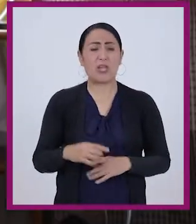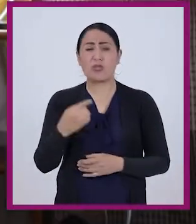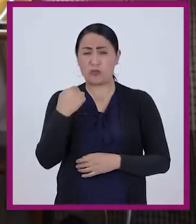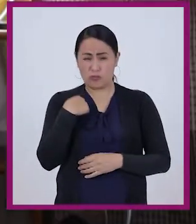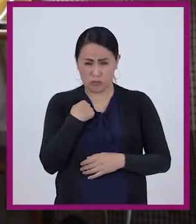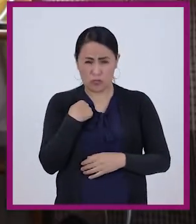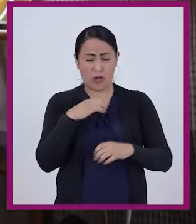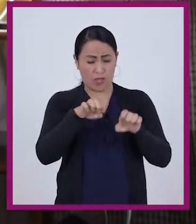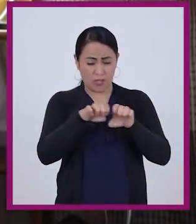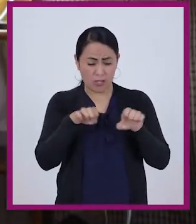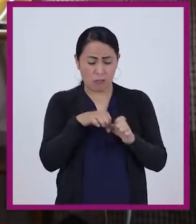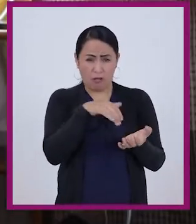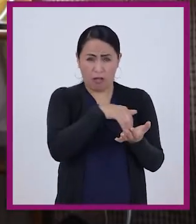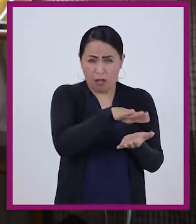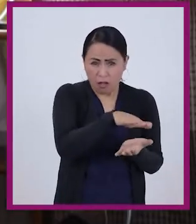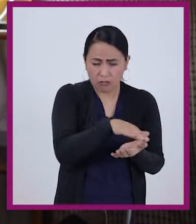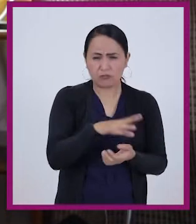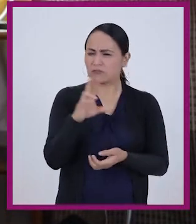ahí.